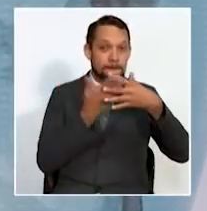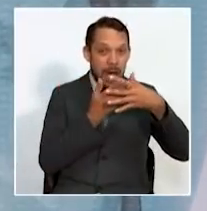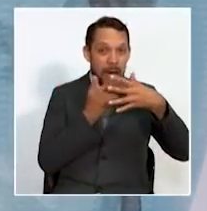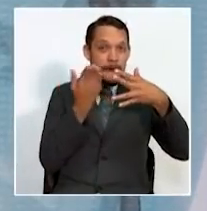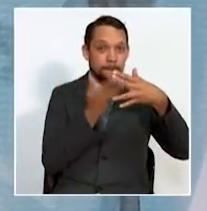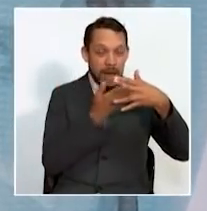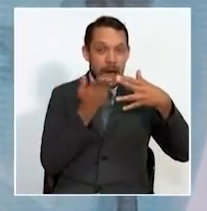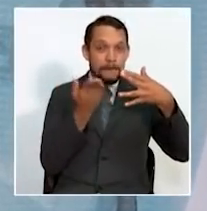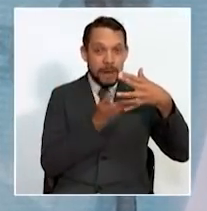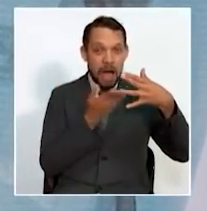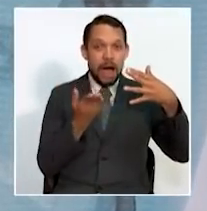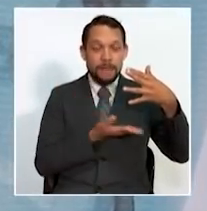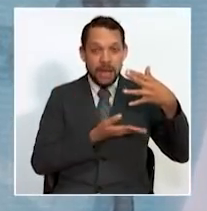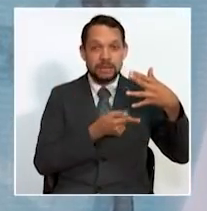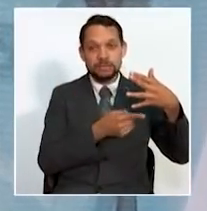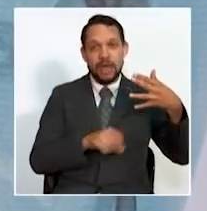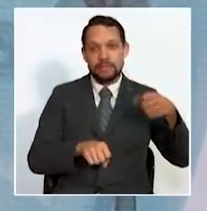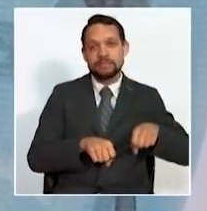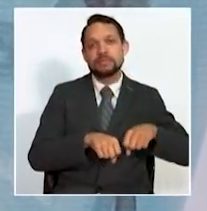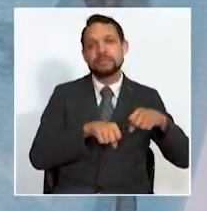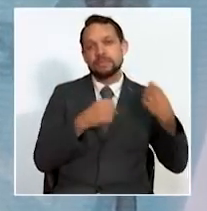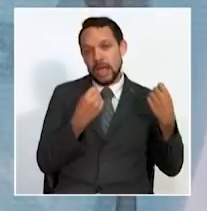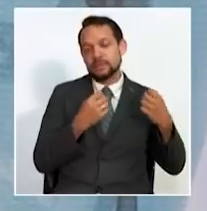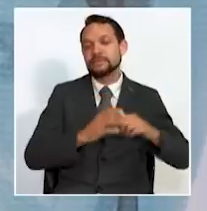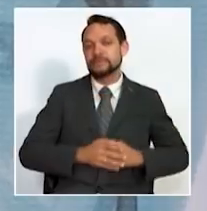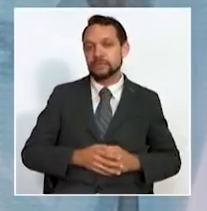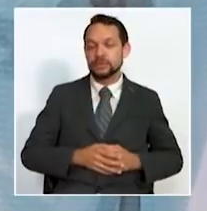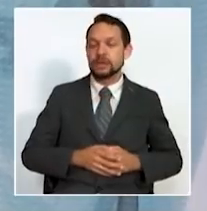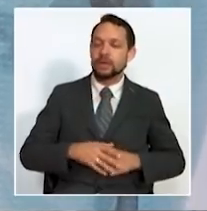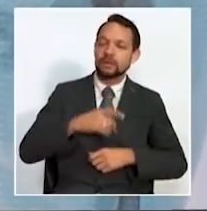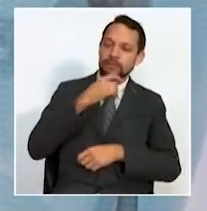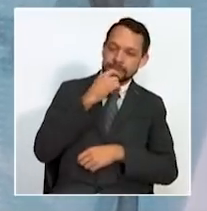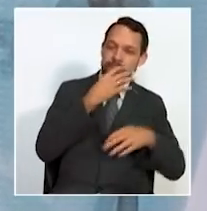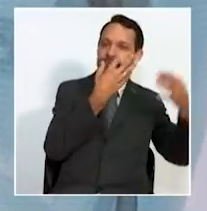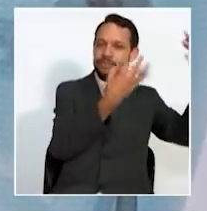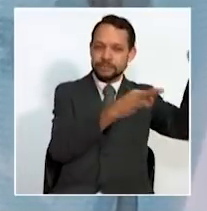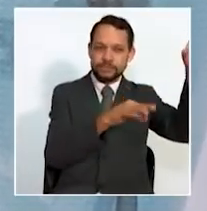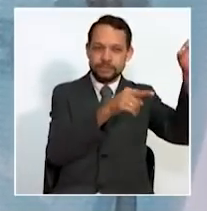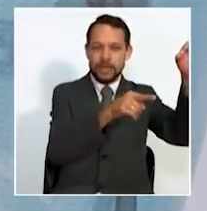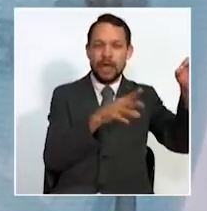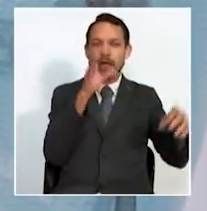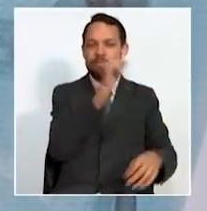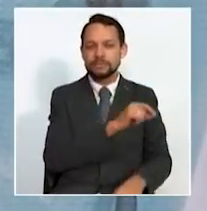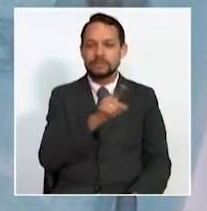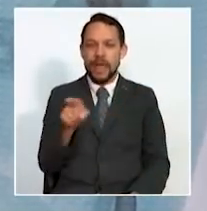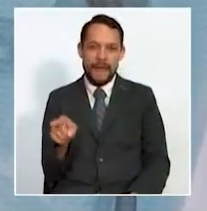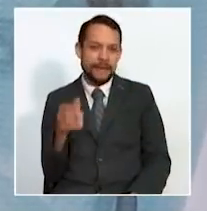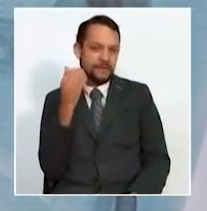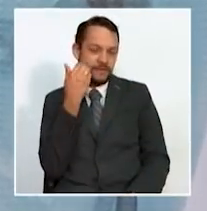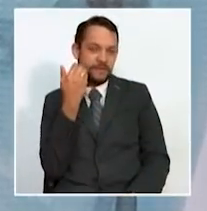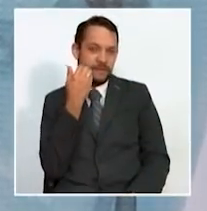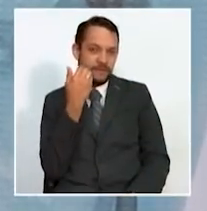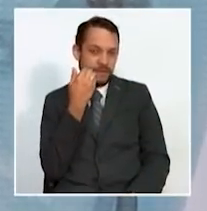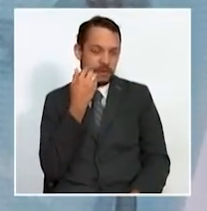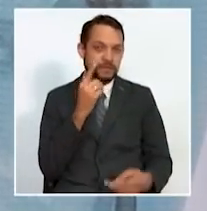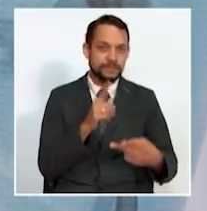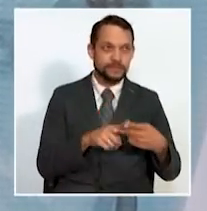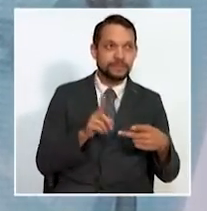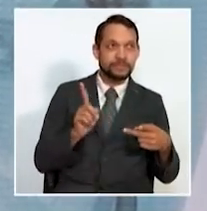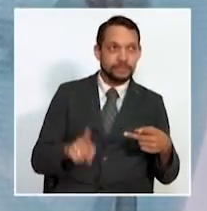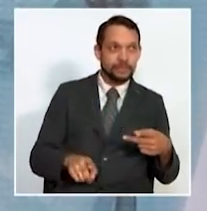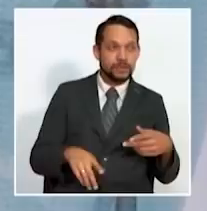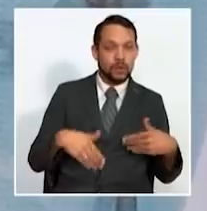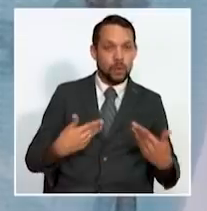una horizontalización. Entonces esto nos lleva a pensar a que el paciente puede tener una enfermedad pulmonar. Miramos toda la vasculatura y